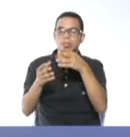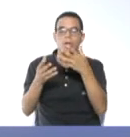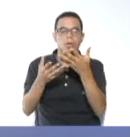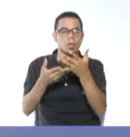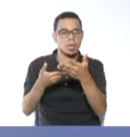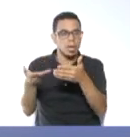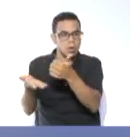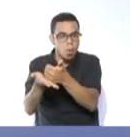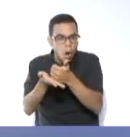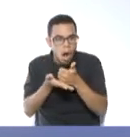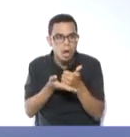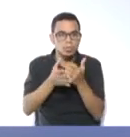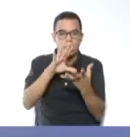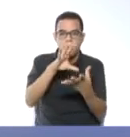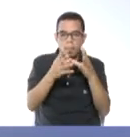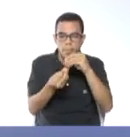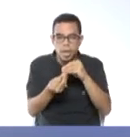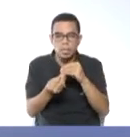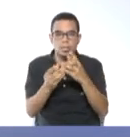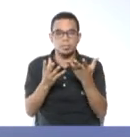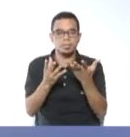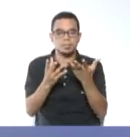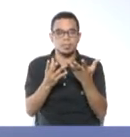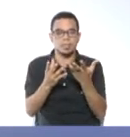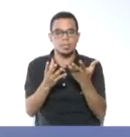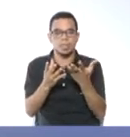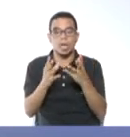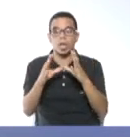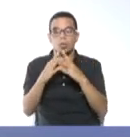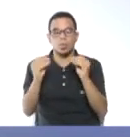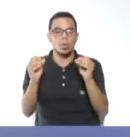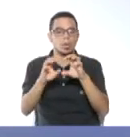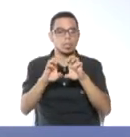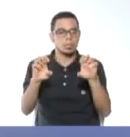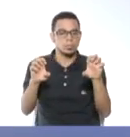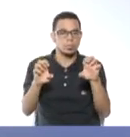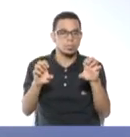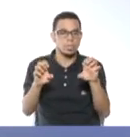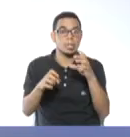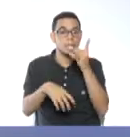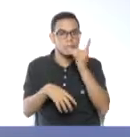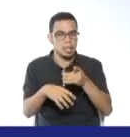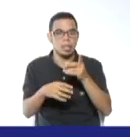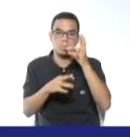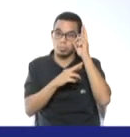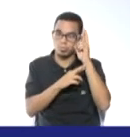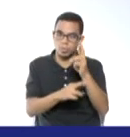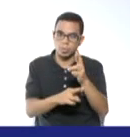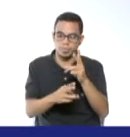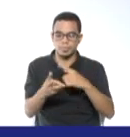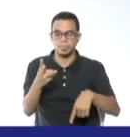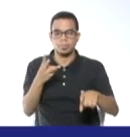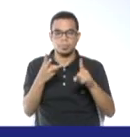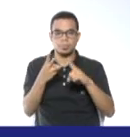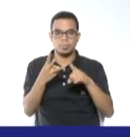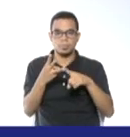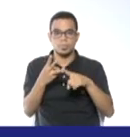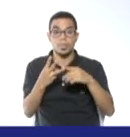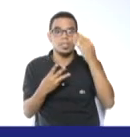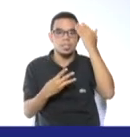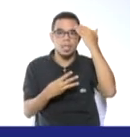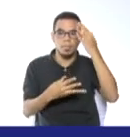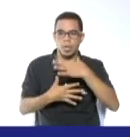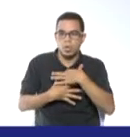y que tenemos que trabajar también esos elementos que son diferentes y que tenemos que respetar. Atender los intereses del